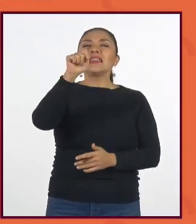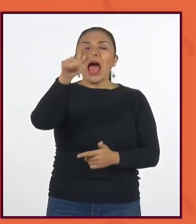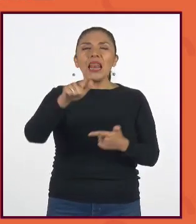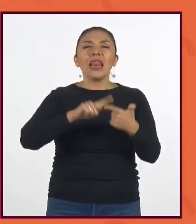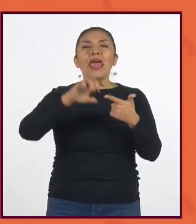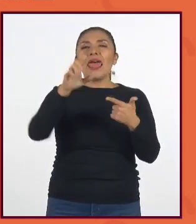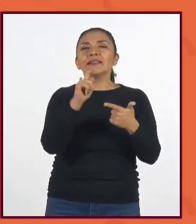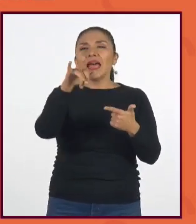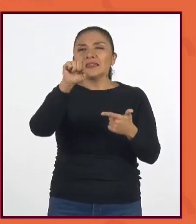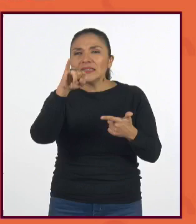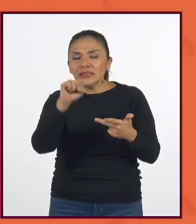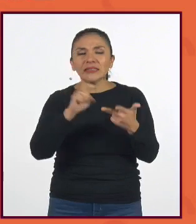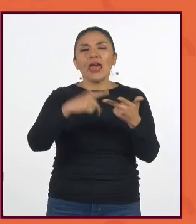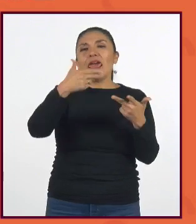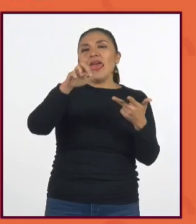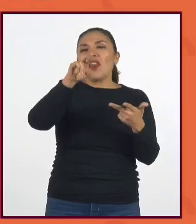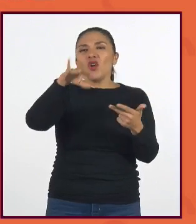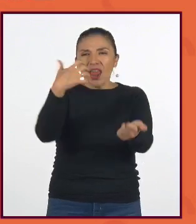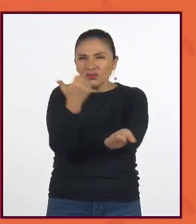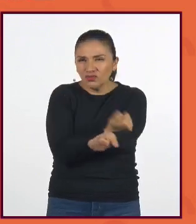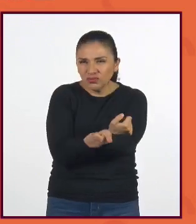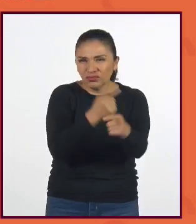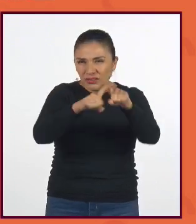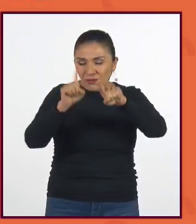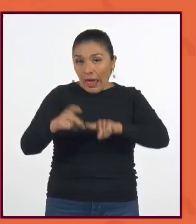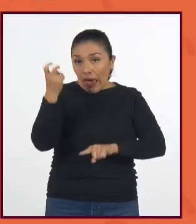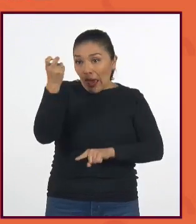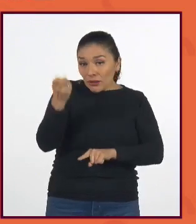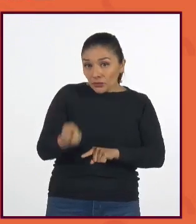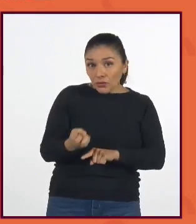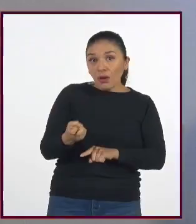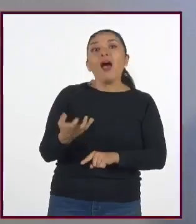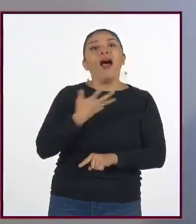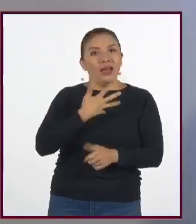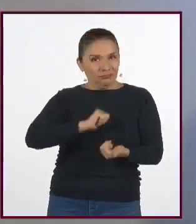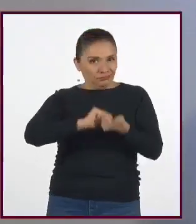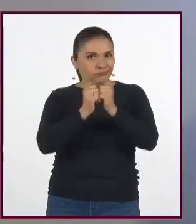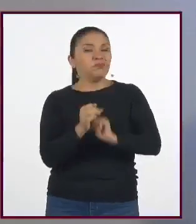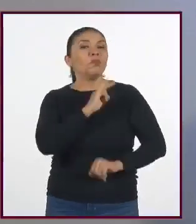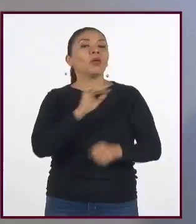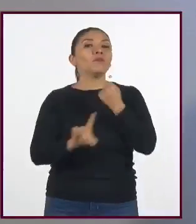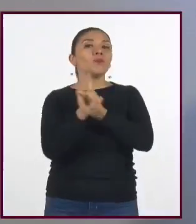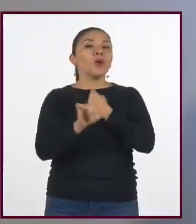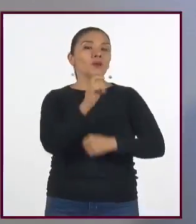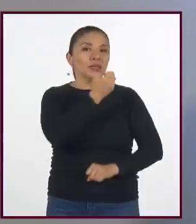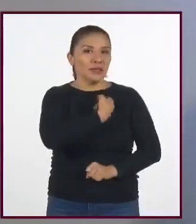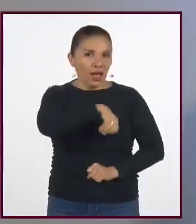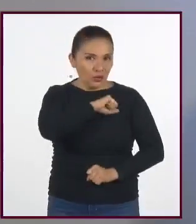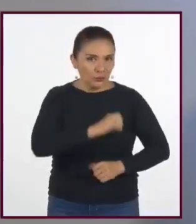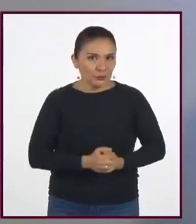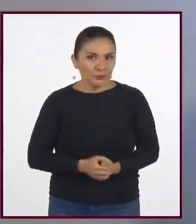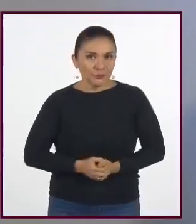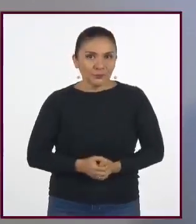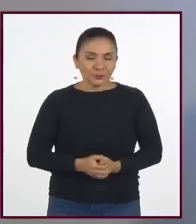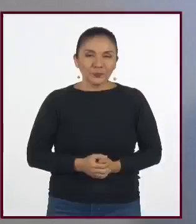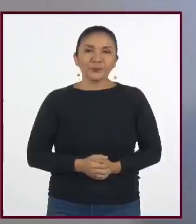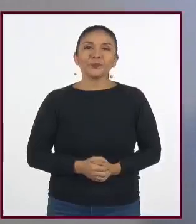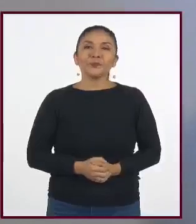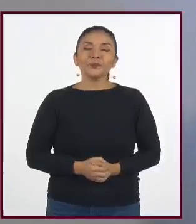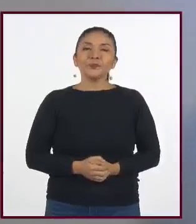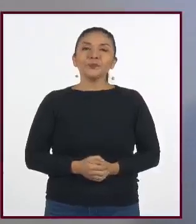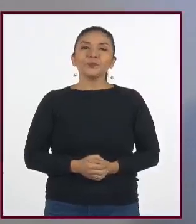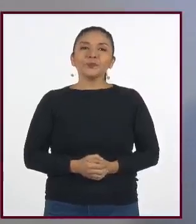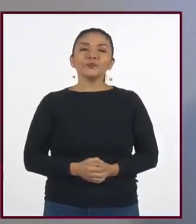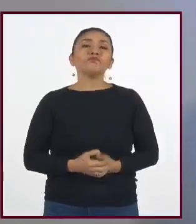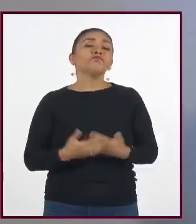la heroína, y son sustancias que generan un problema de salud en quienes la consumen.